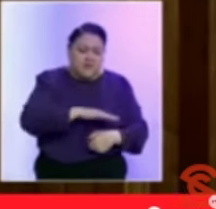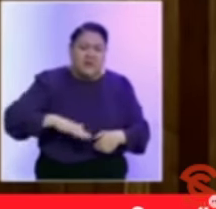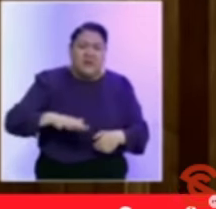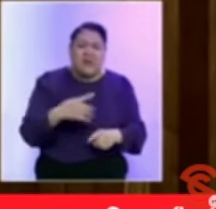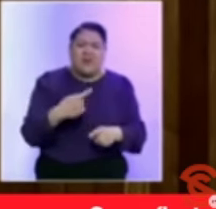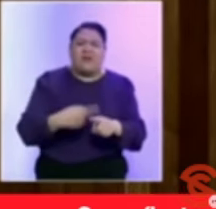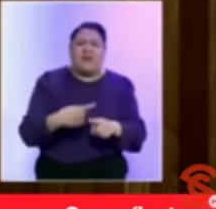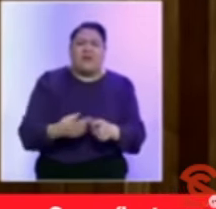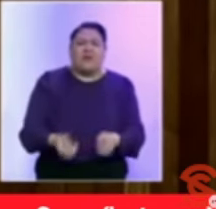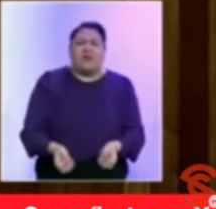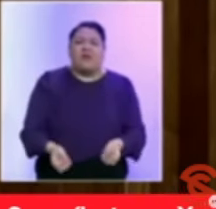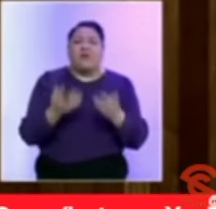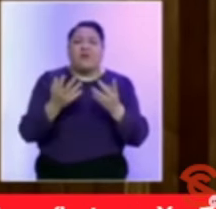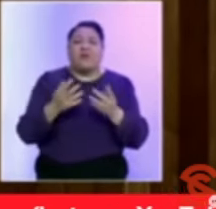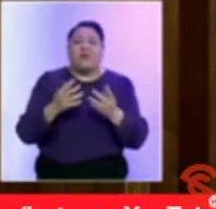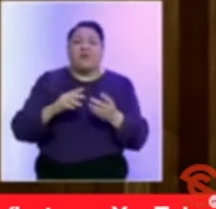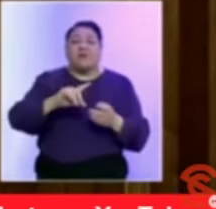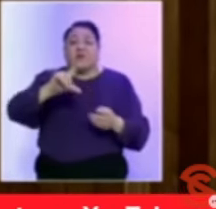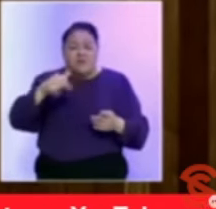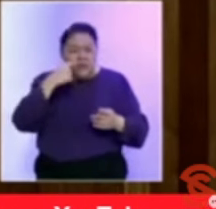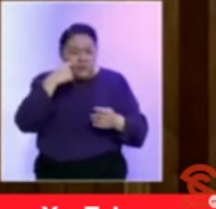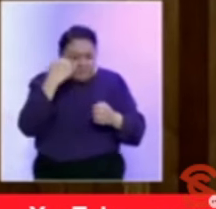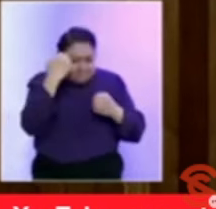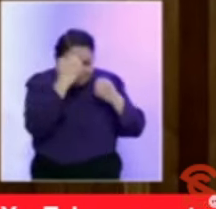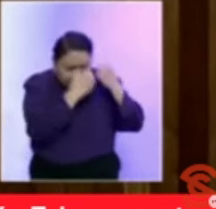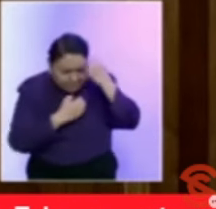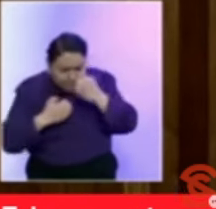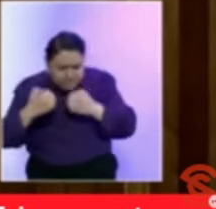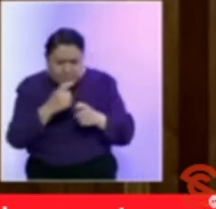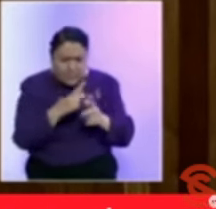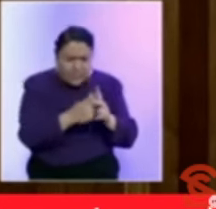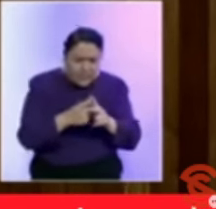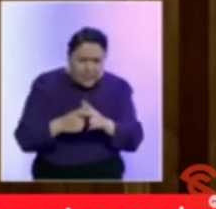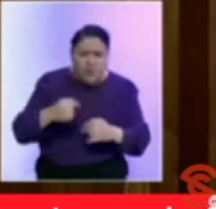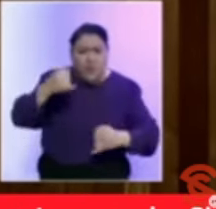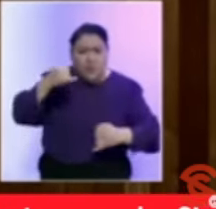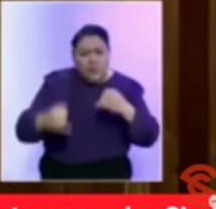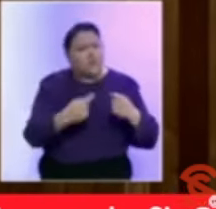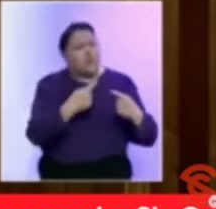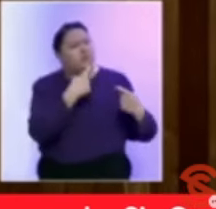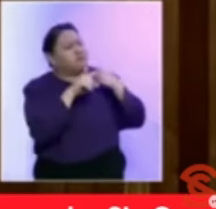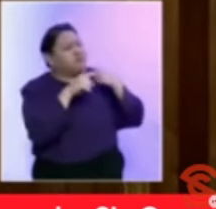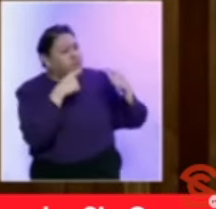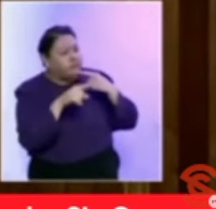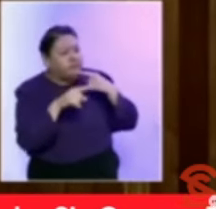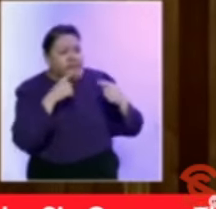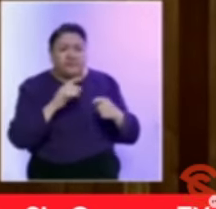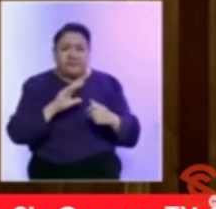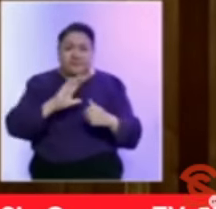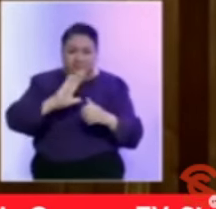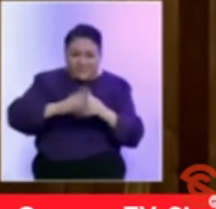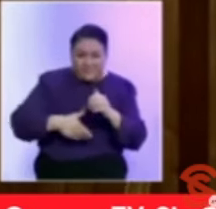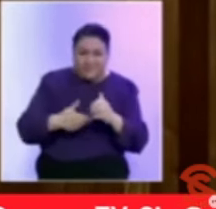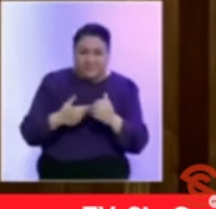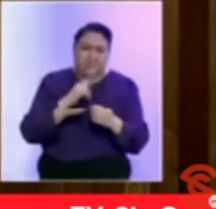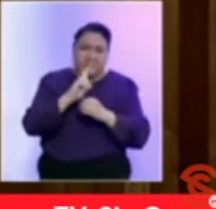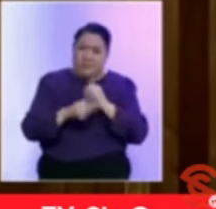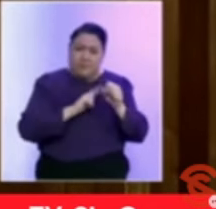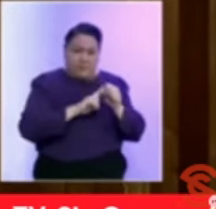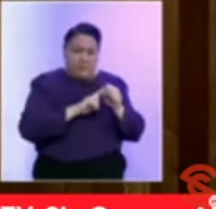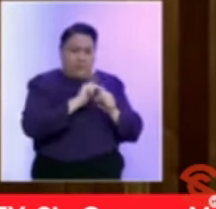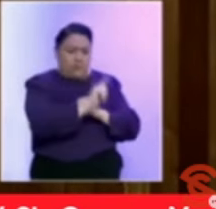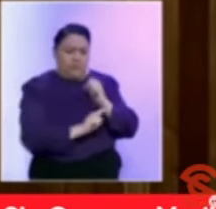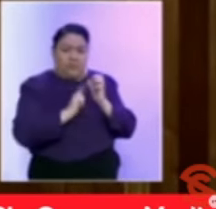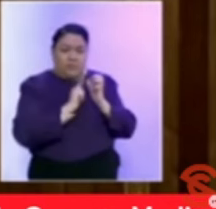distritales después del análisis de las diversas impugnaciones como lo determina la norma electoral en